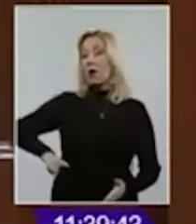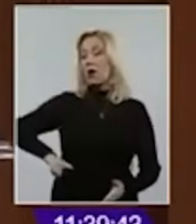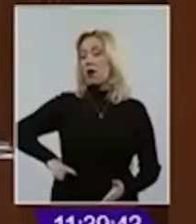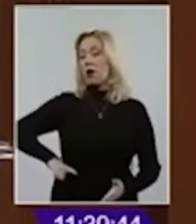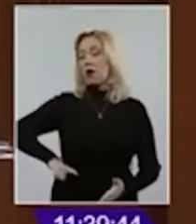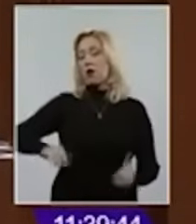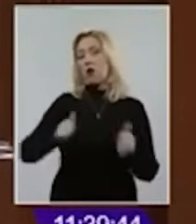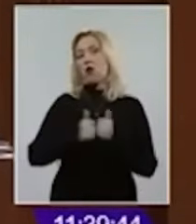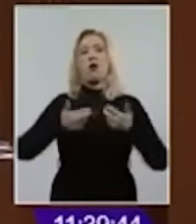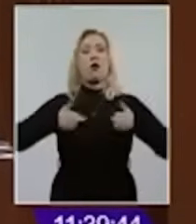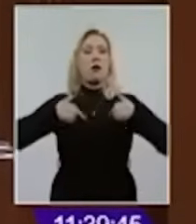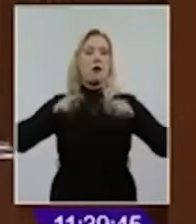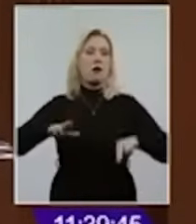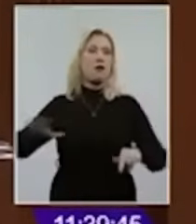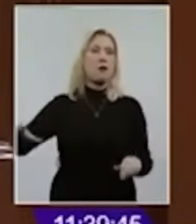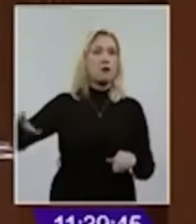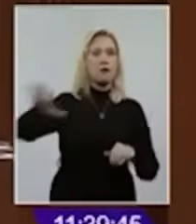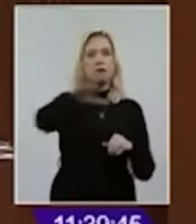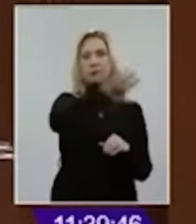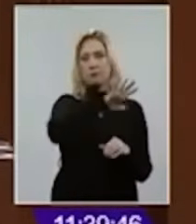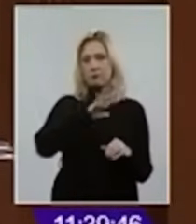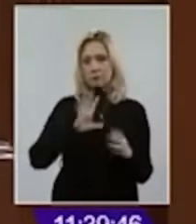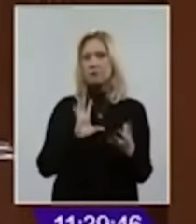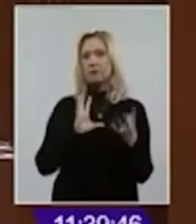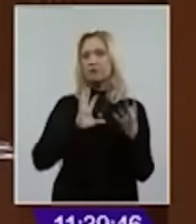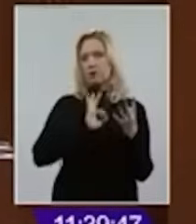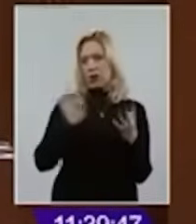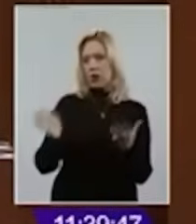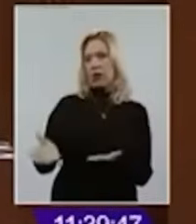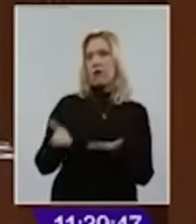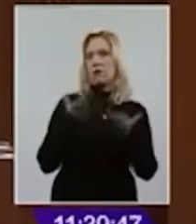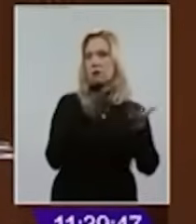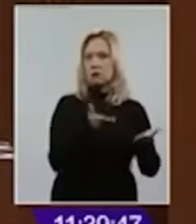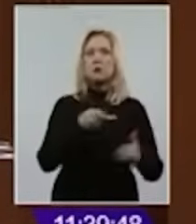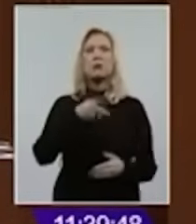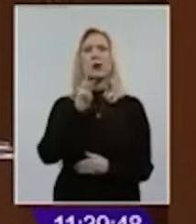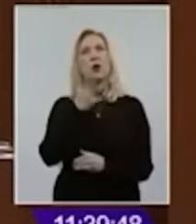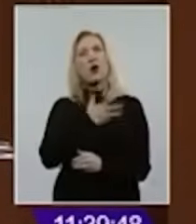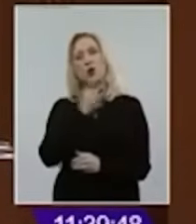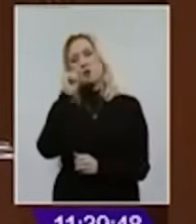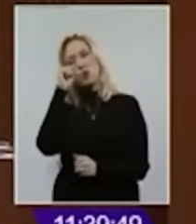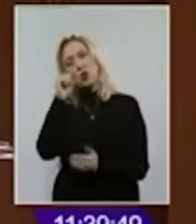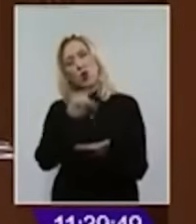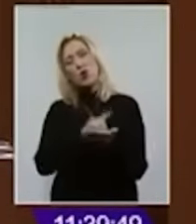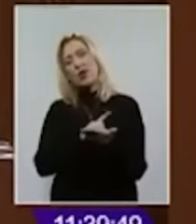Sin embargo, existen derechos poco desarrollados, tanto